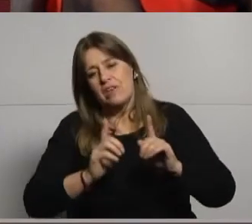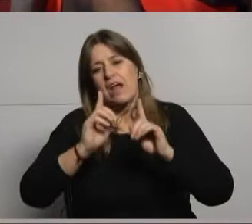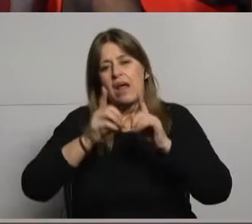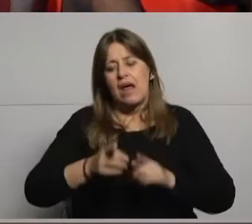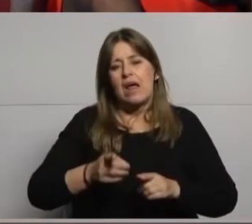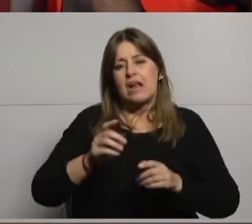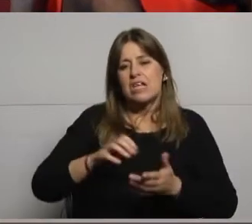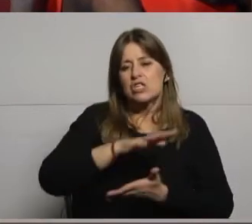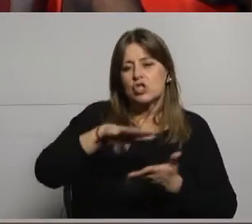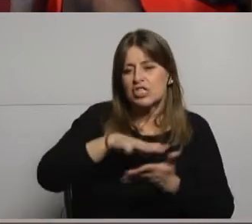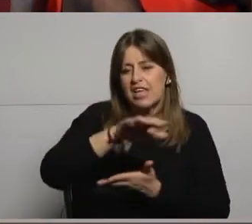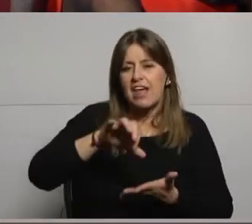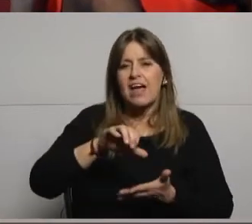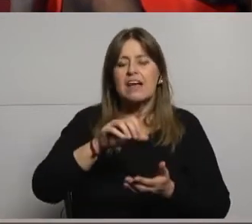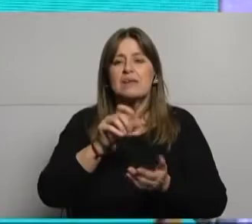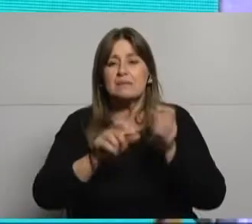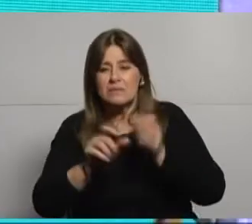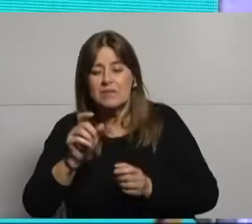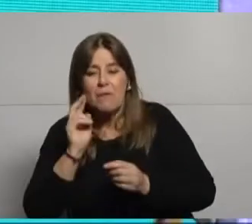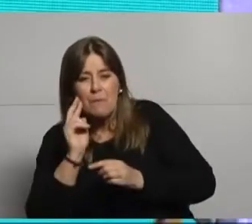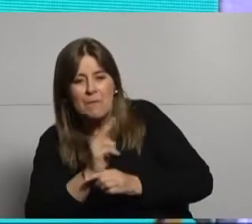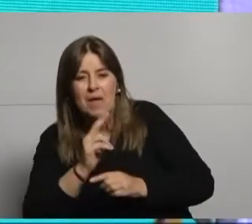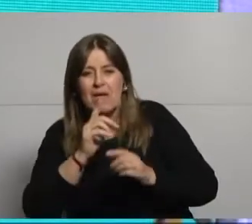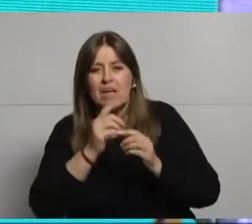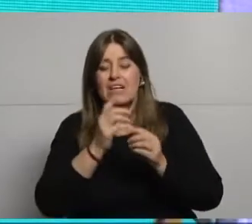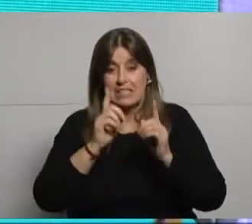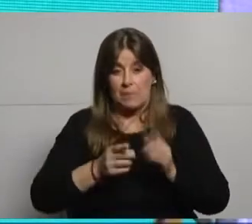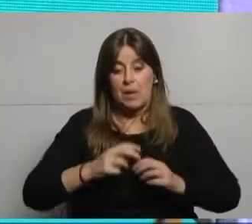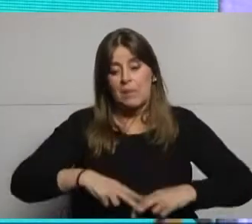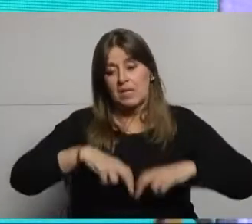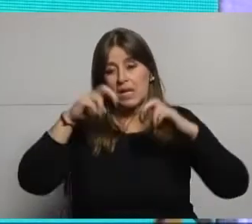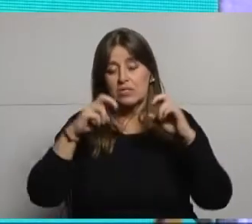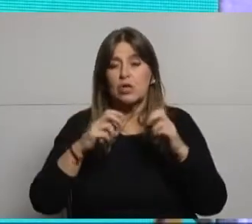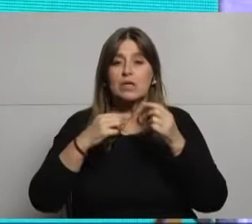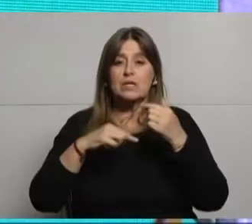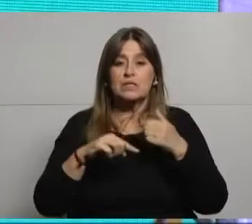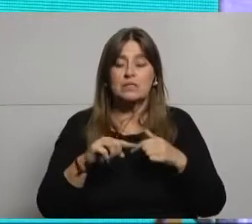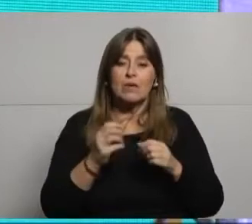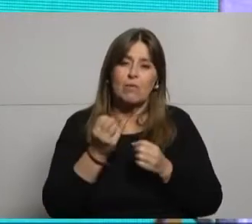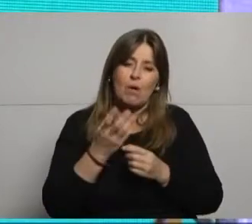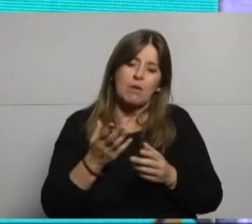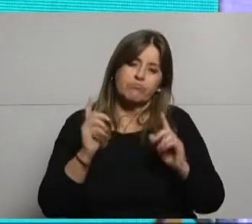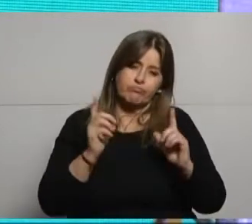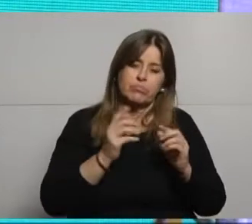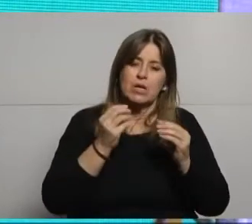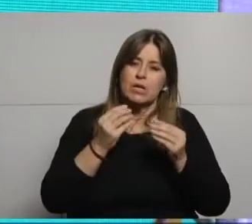pueda evaluar y hacer desde visualizadores hasta investigaciones, lo cual celebro